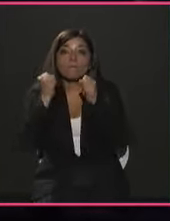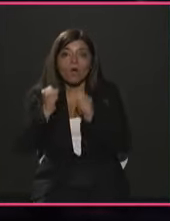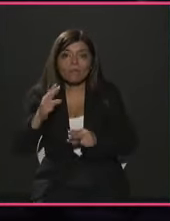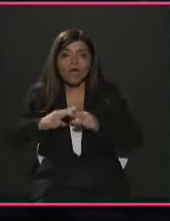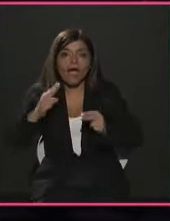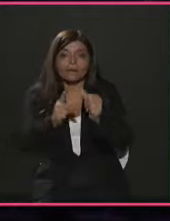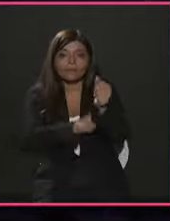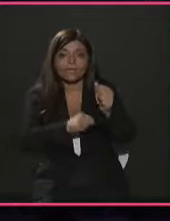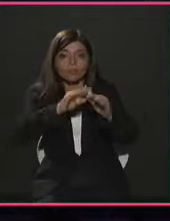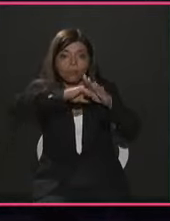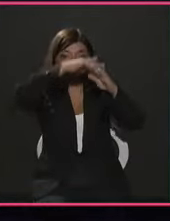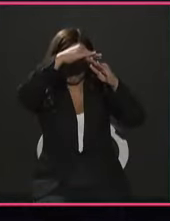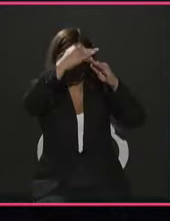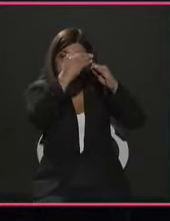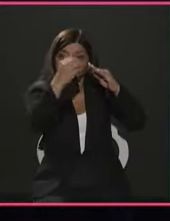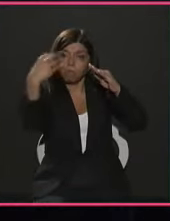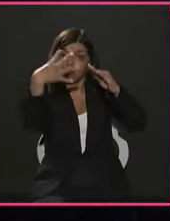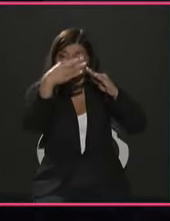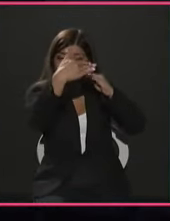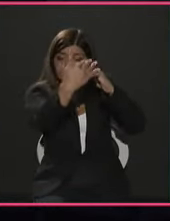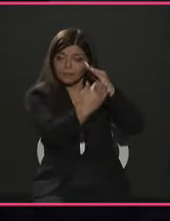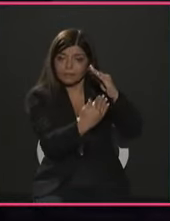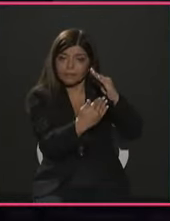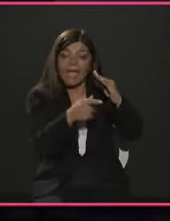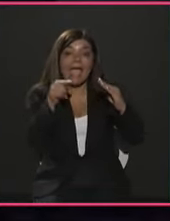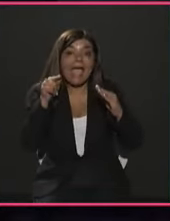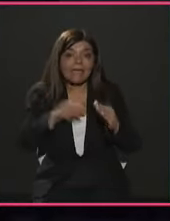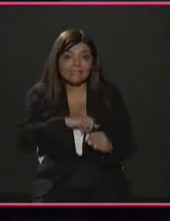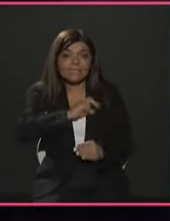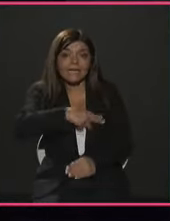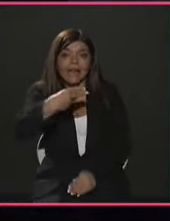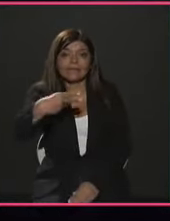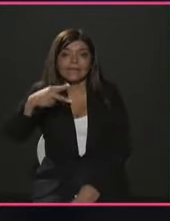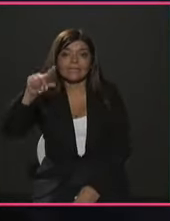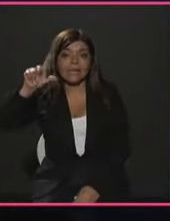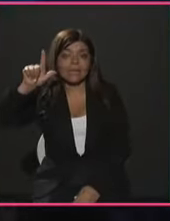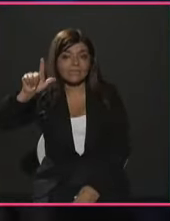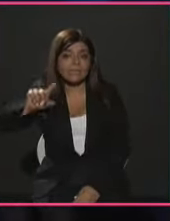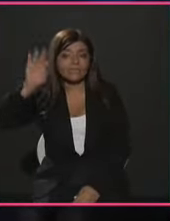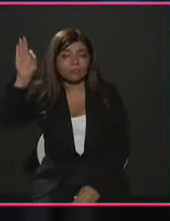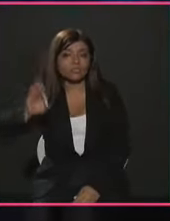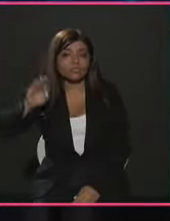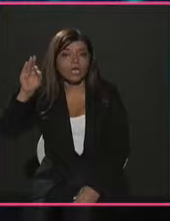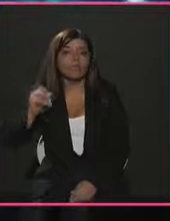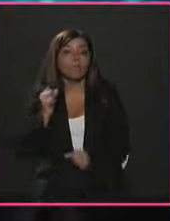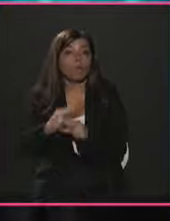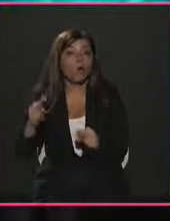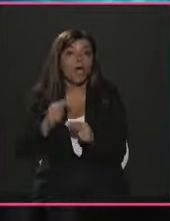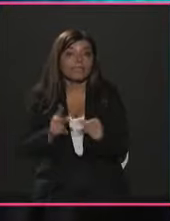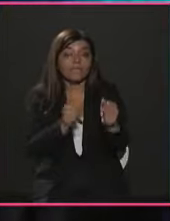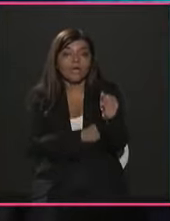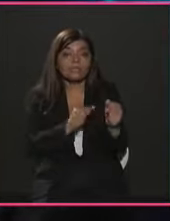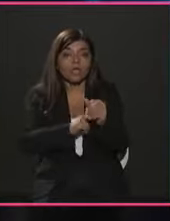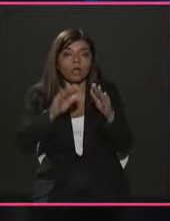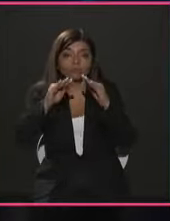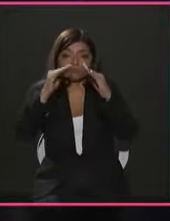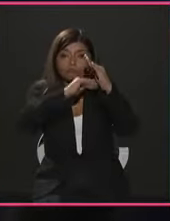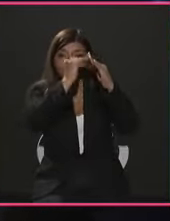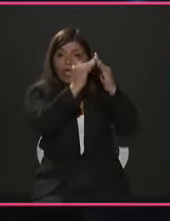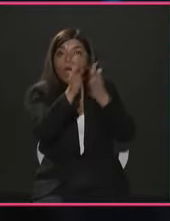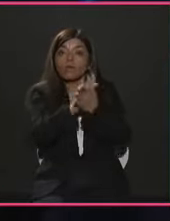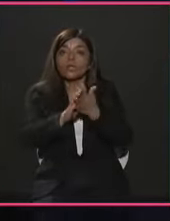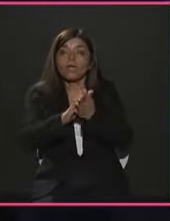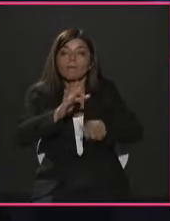con un solar en distintos lugares en Chile el 37 de las horas de un año podemos producir electricidad con un panel solar a la radiación el desierto de